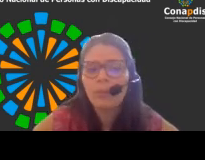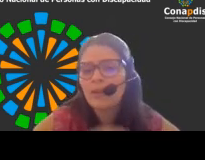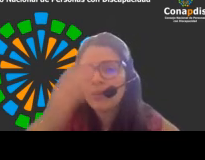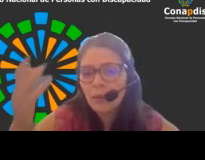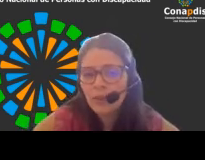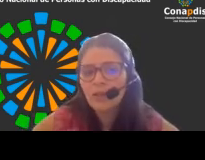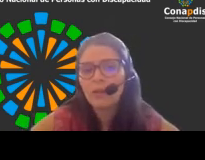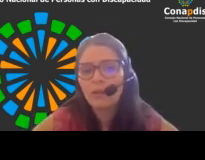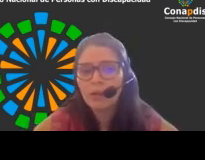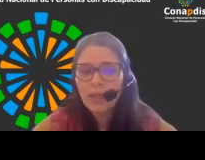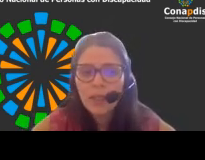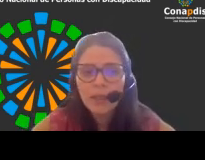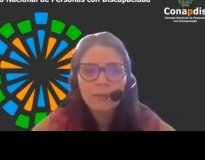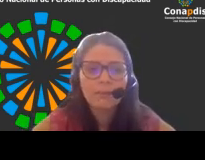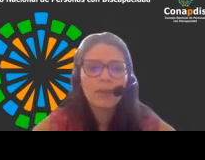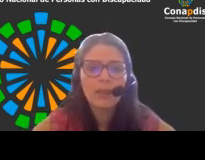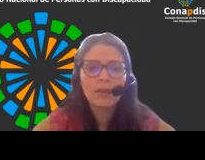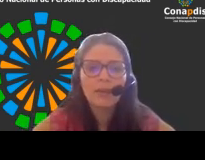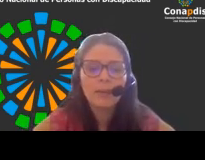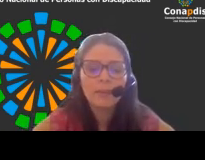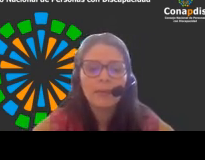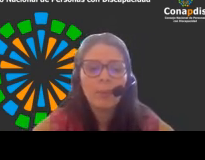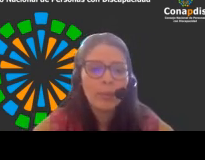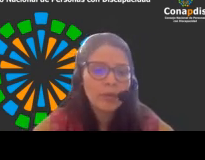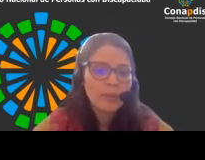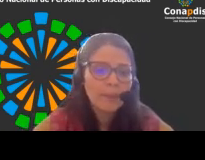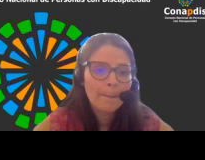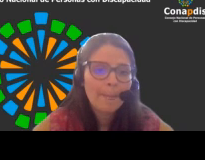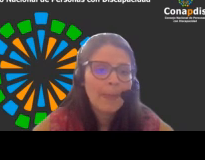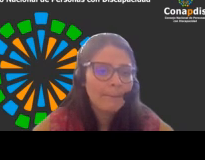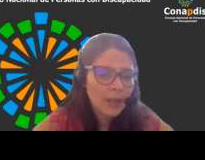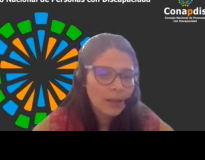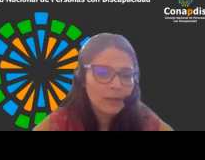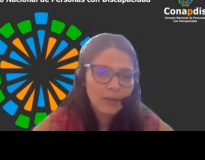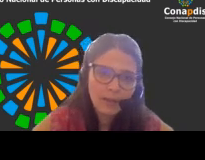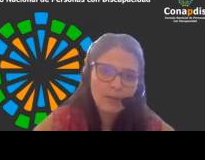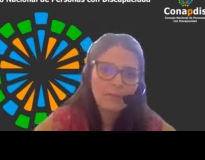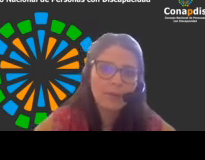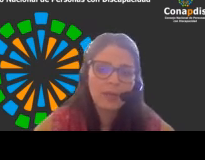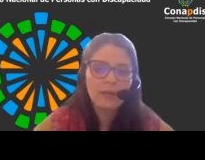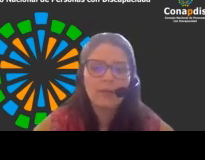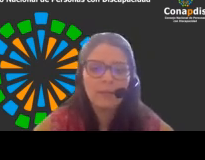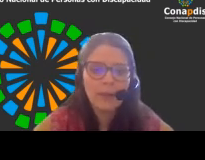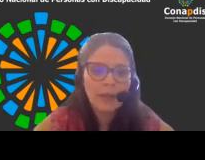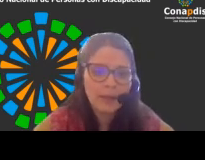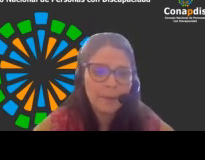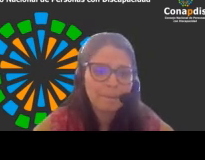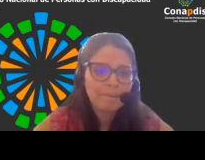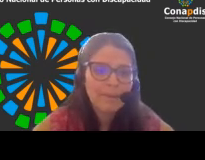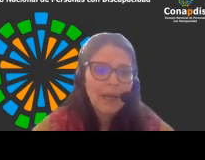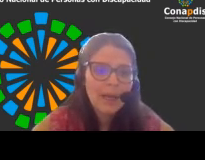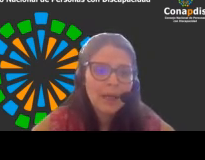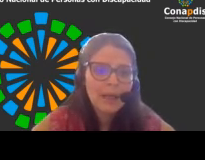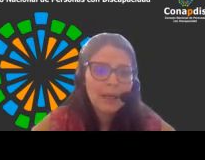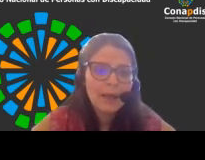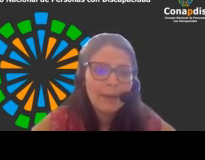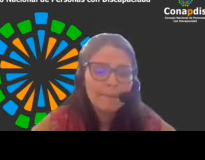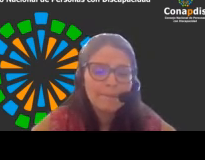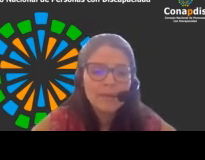este puede ser alguna tecnología de apoyo también es importante respetarlo